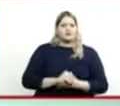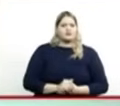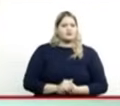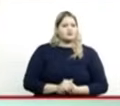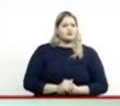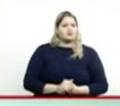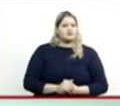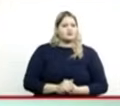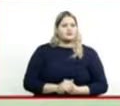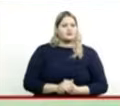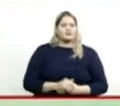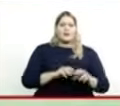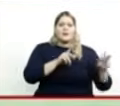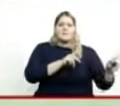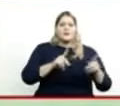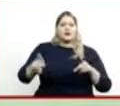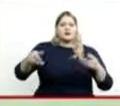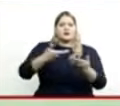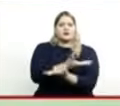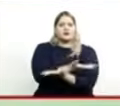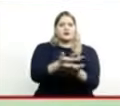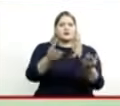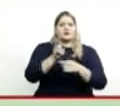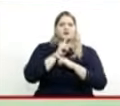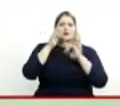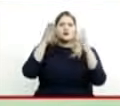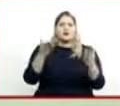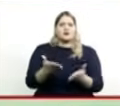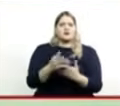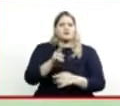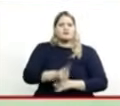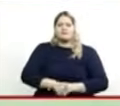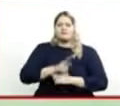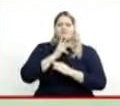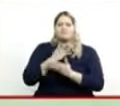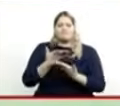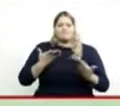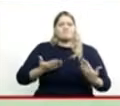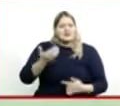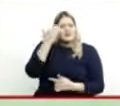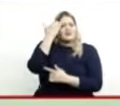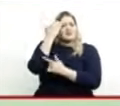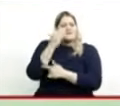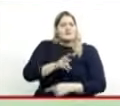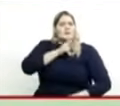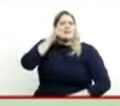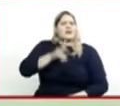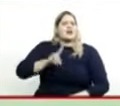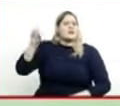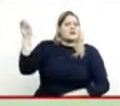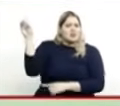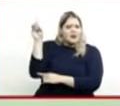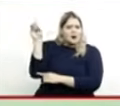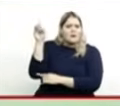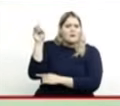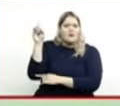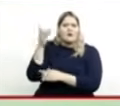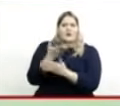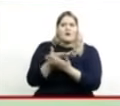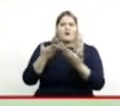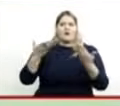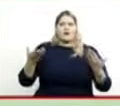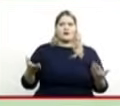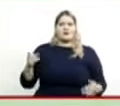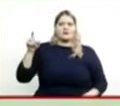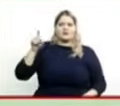Pueblo hondureño, estoy convencida que en una verdadera democracia es legítimo aspirar a cargo